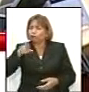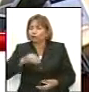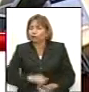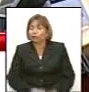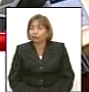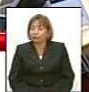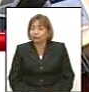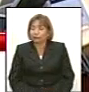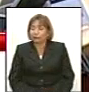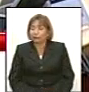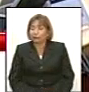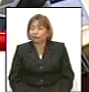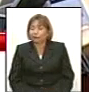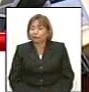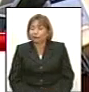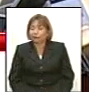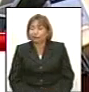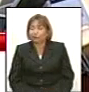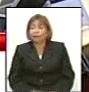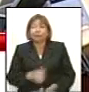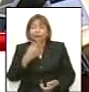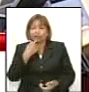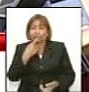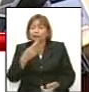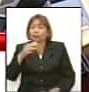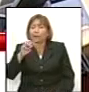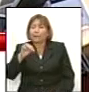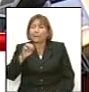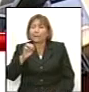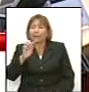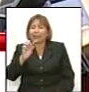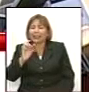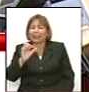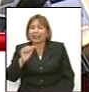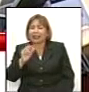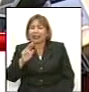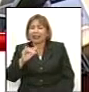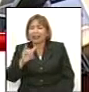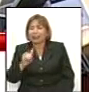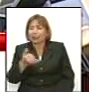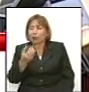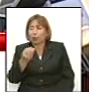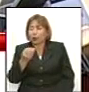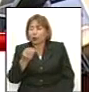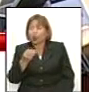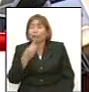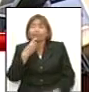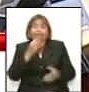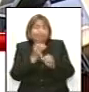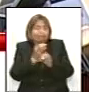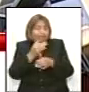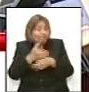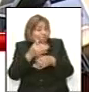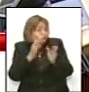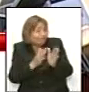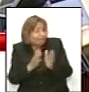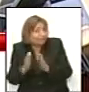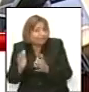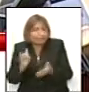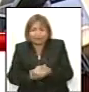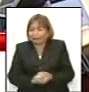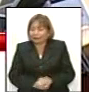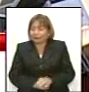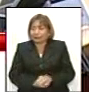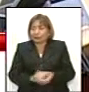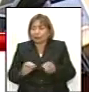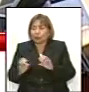quisiera mencionar, congresista Melgarejo, a través de la presidencia, que el proyecto realiza, y por eso una de las áreas del